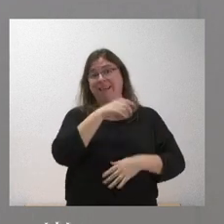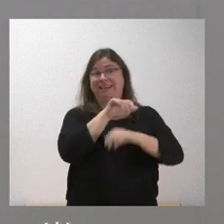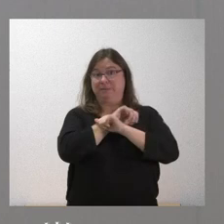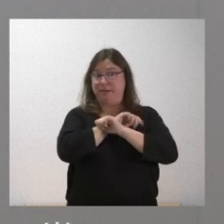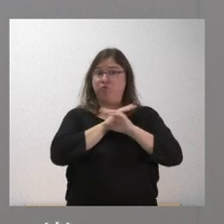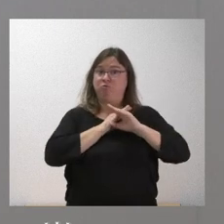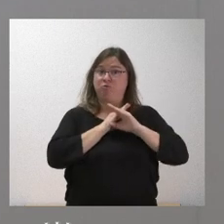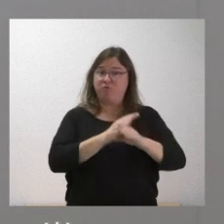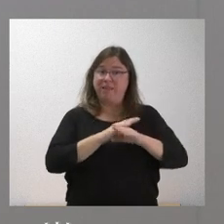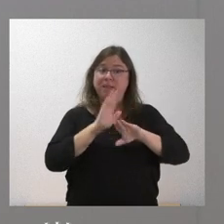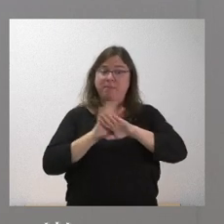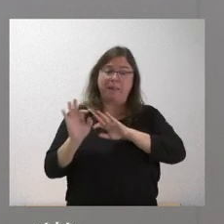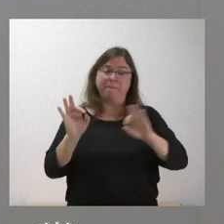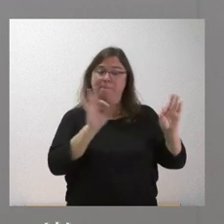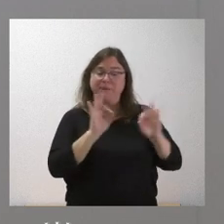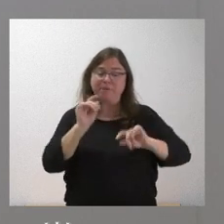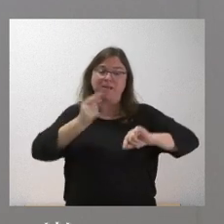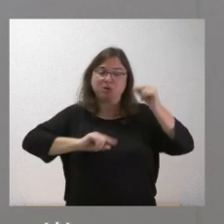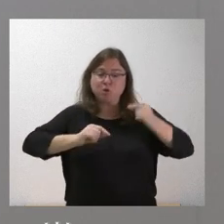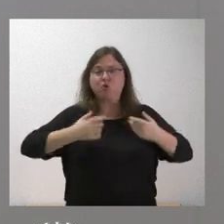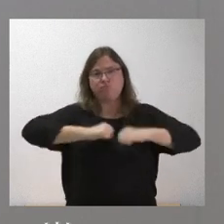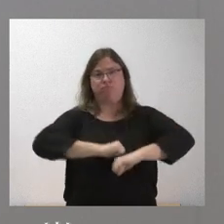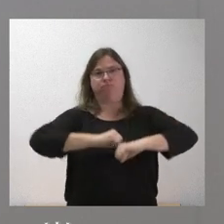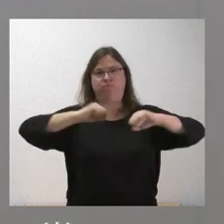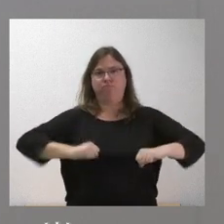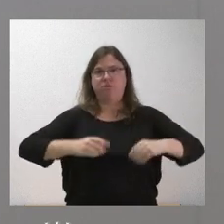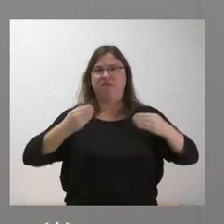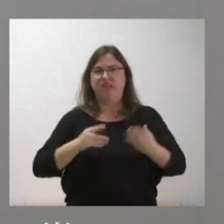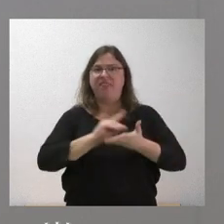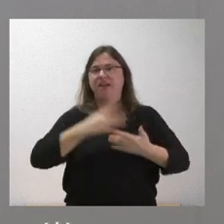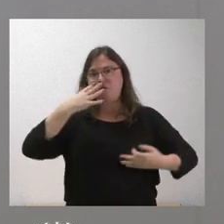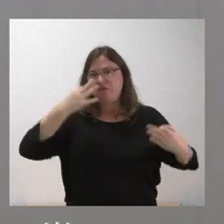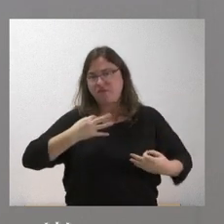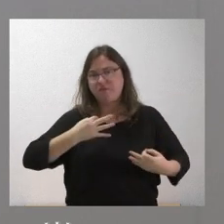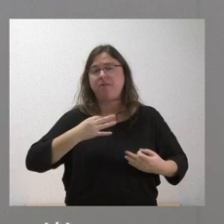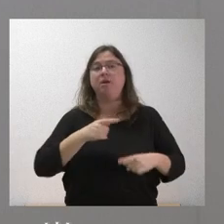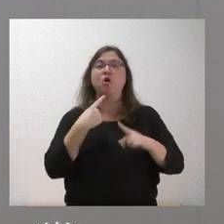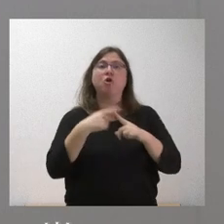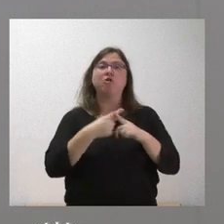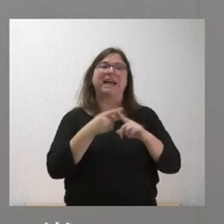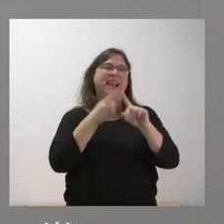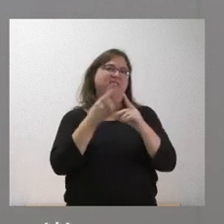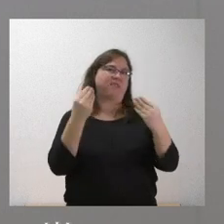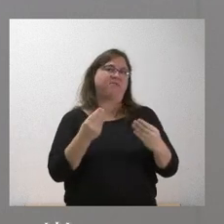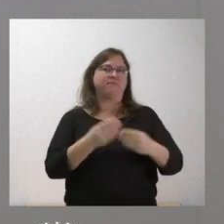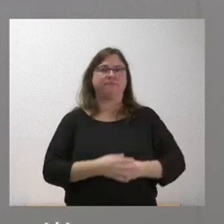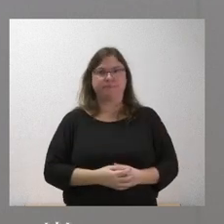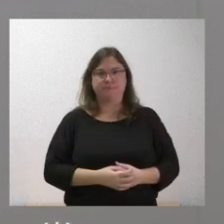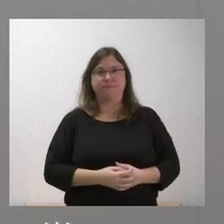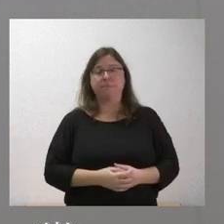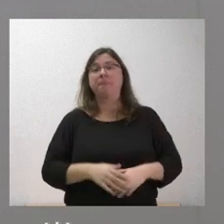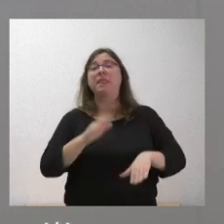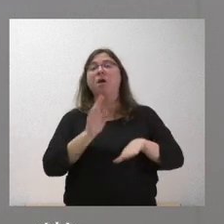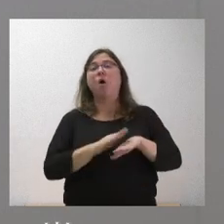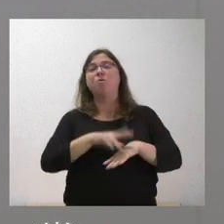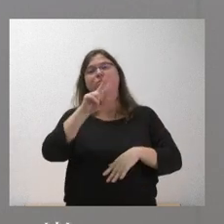suficiente para preparar un presupuesto sobre bases sólidas sobre datos ciertos sobre elementos de referencia porque esto sí que